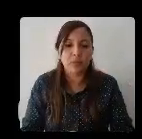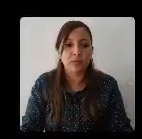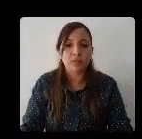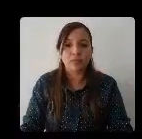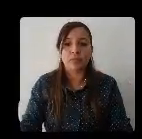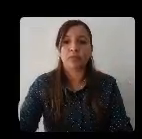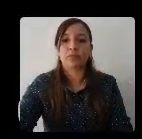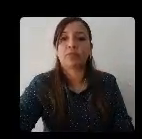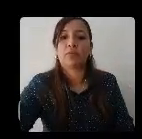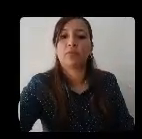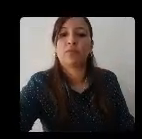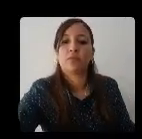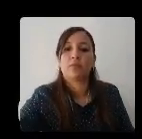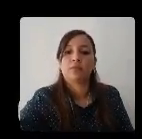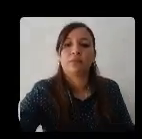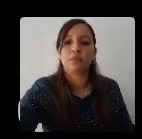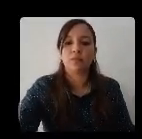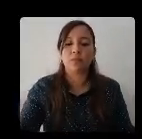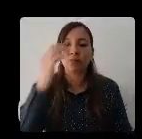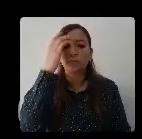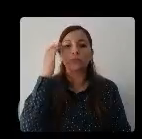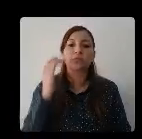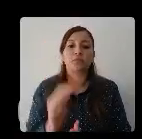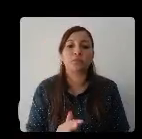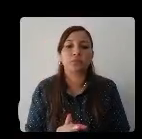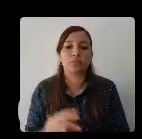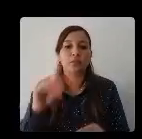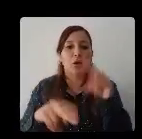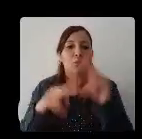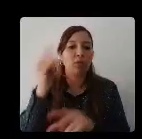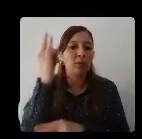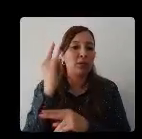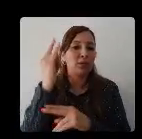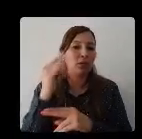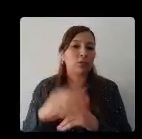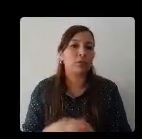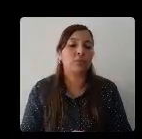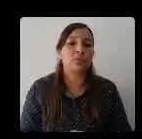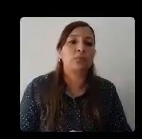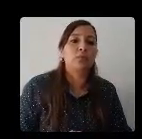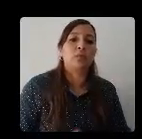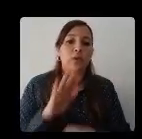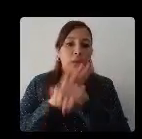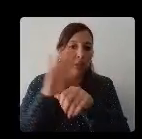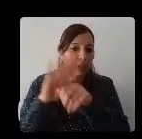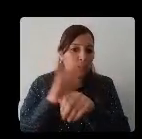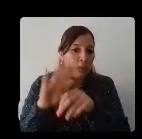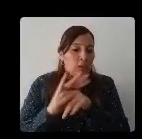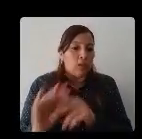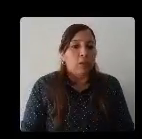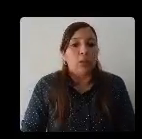Y ¿Y qué tareas es? de todos. Y Juan, ¿Y qué servicios